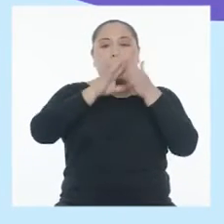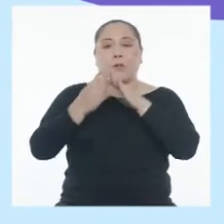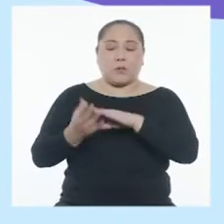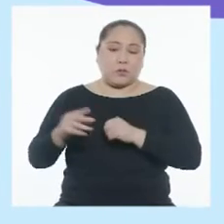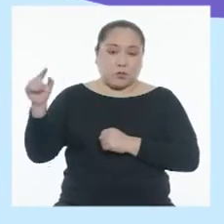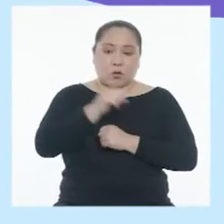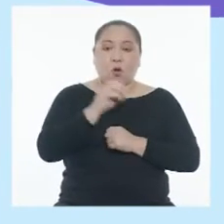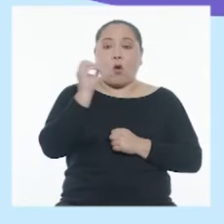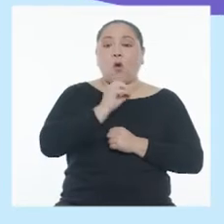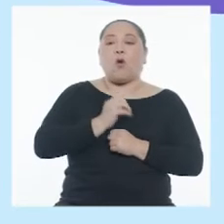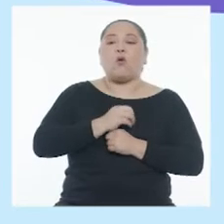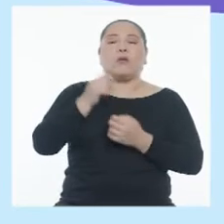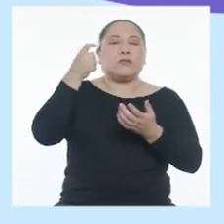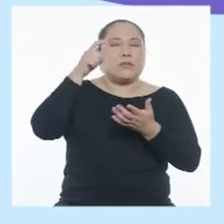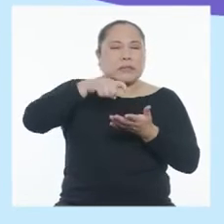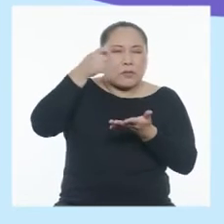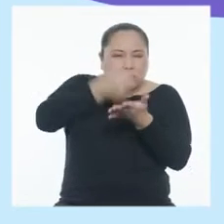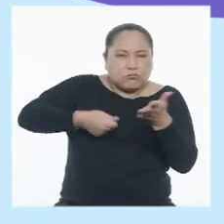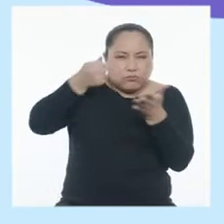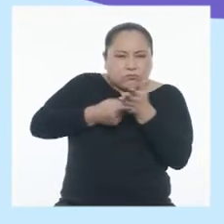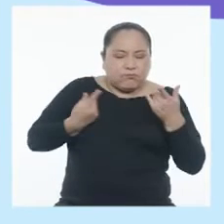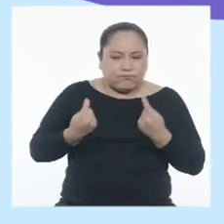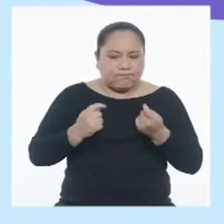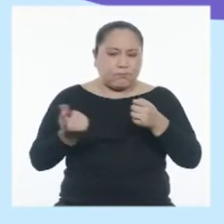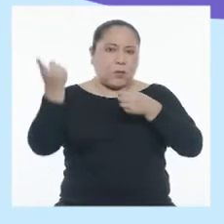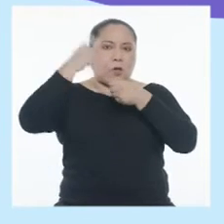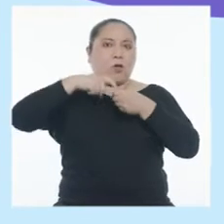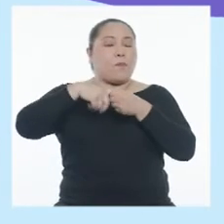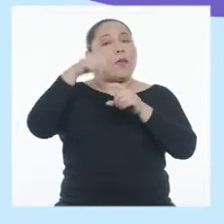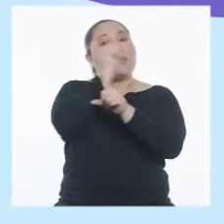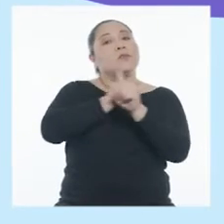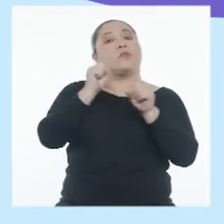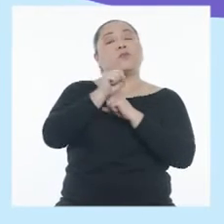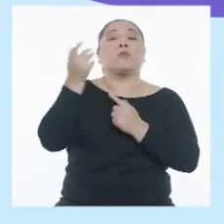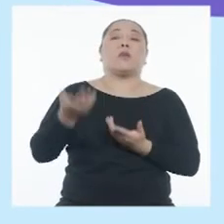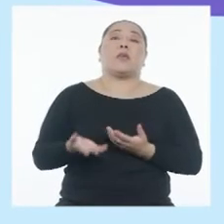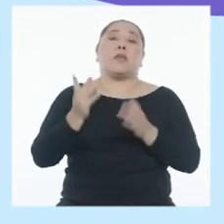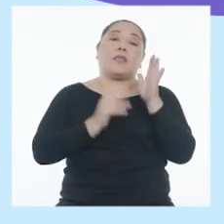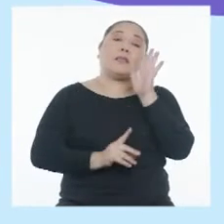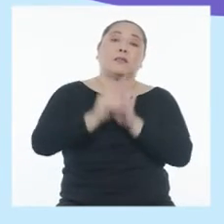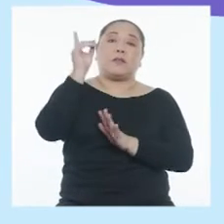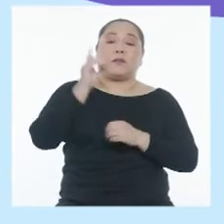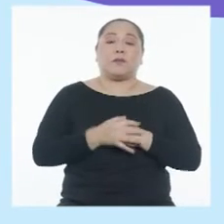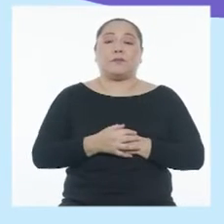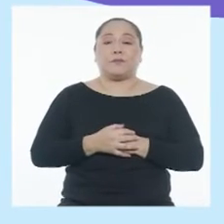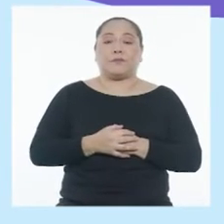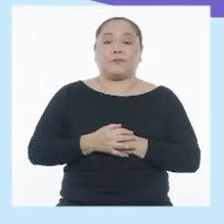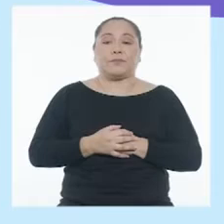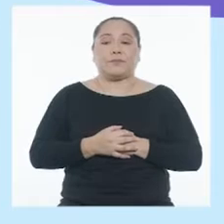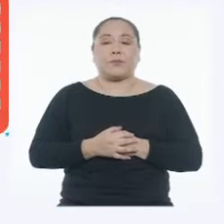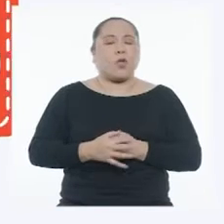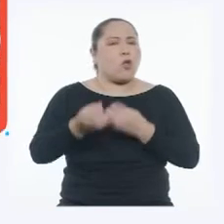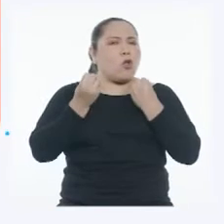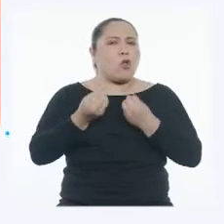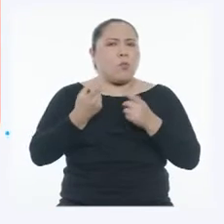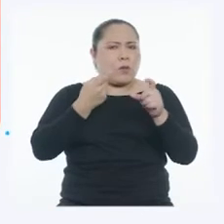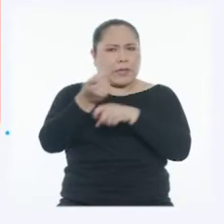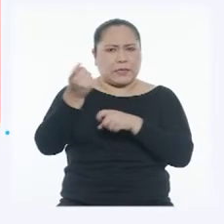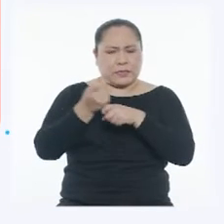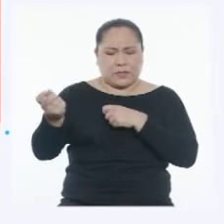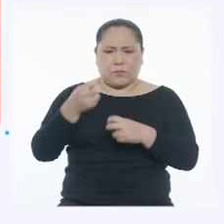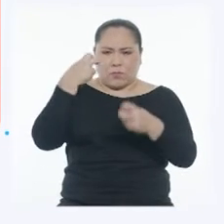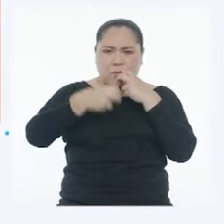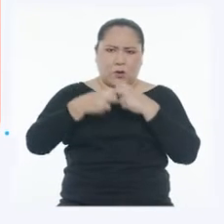población o tener que esforzarse un poco más para incorporarse a la sociedad y desarrollarse. ¿Cómo afecta